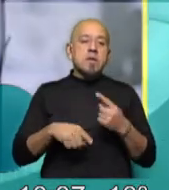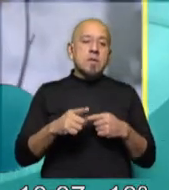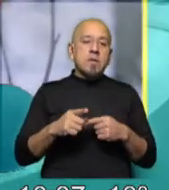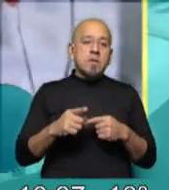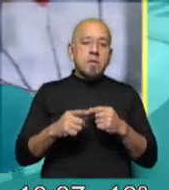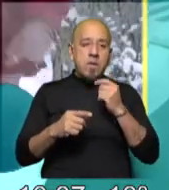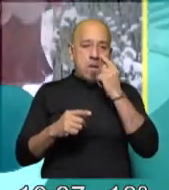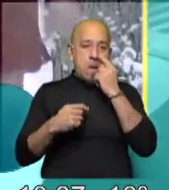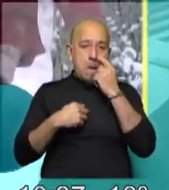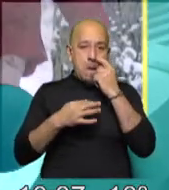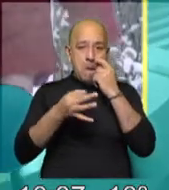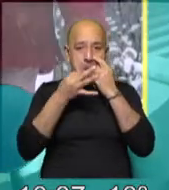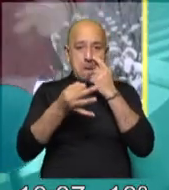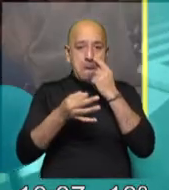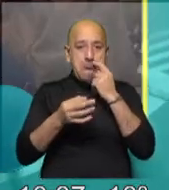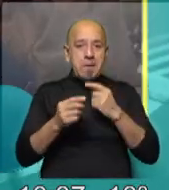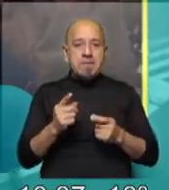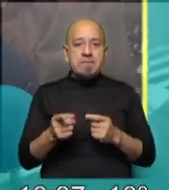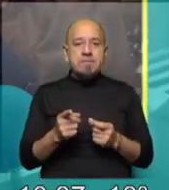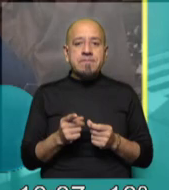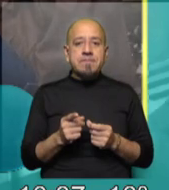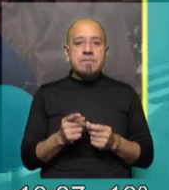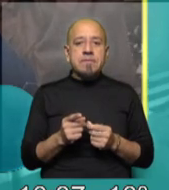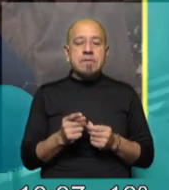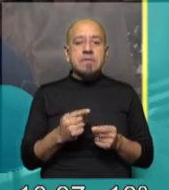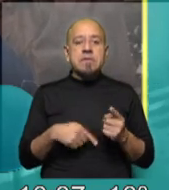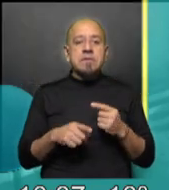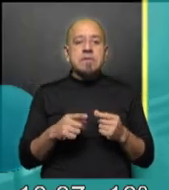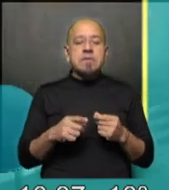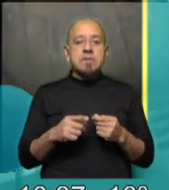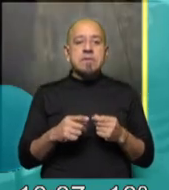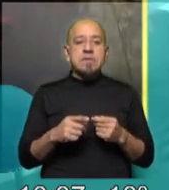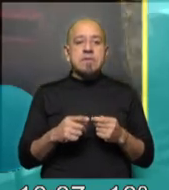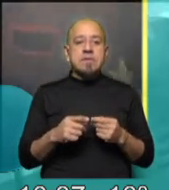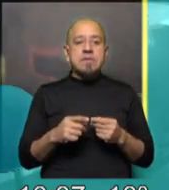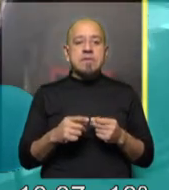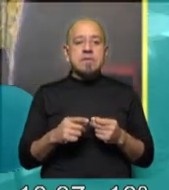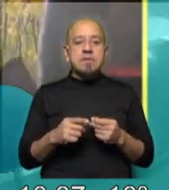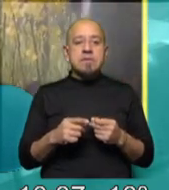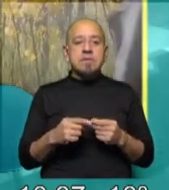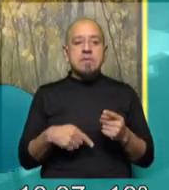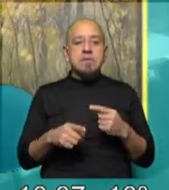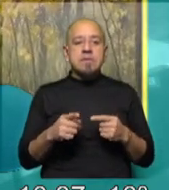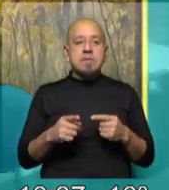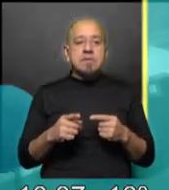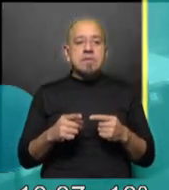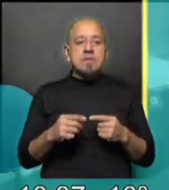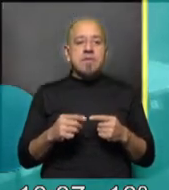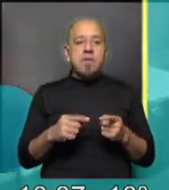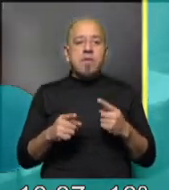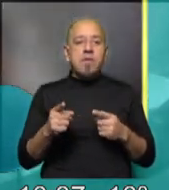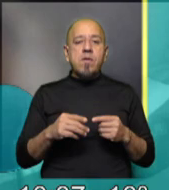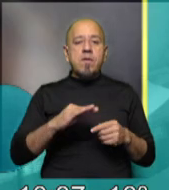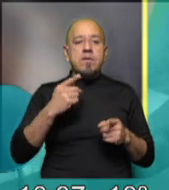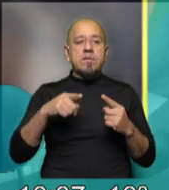sí, yo lo llamo de otra manera, pero bueno, para no ganarme... Están escondidos en la montaña. Algunos de ellos sí. Pero bueno, se encuentra